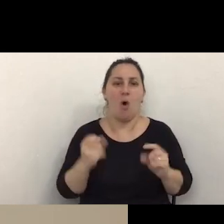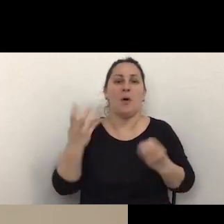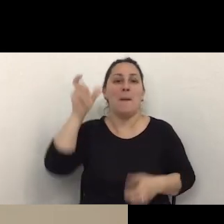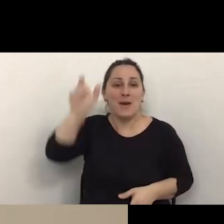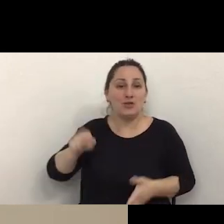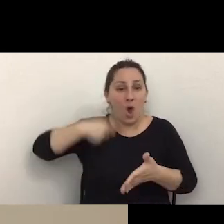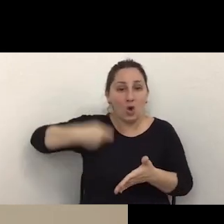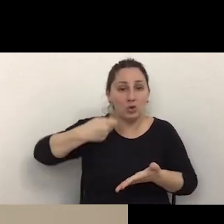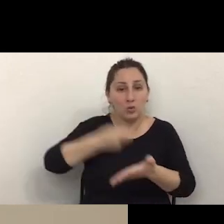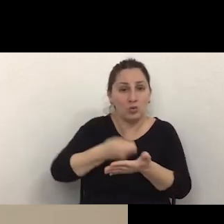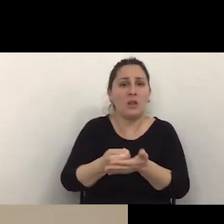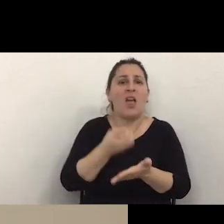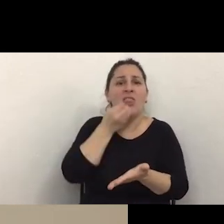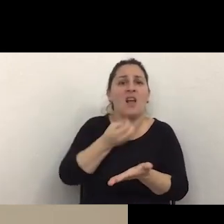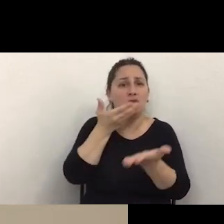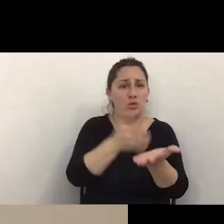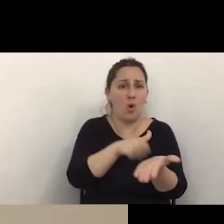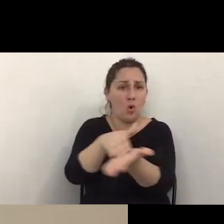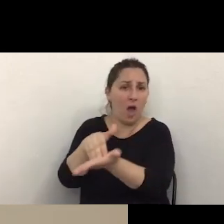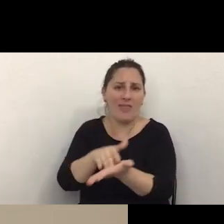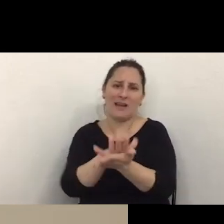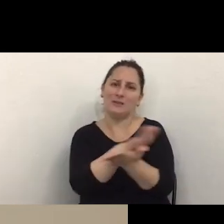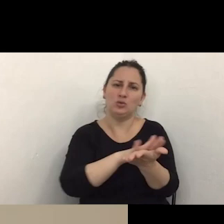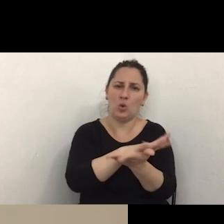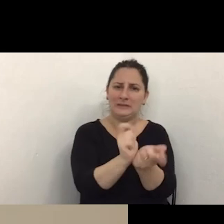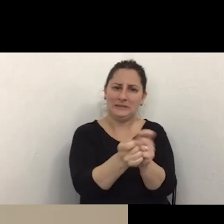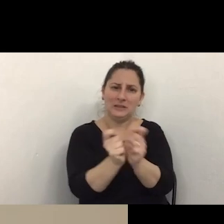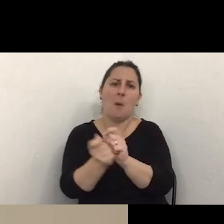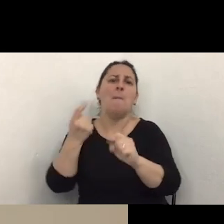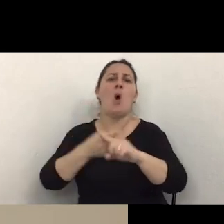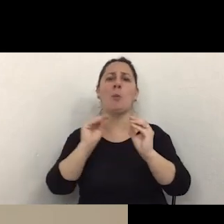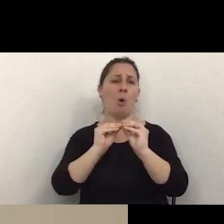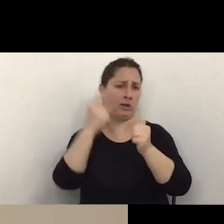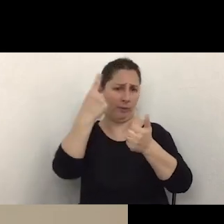puede presentar las declaraciones juradas rectificativas por un montón de razones.